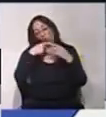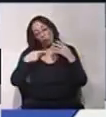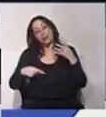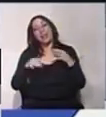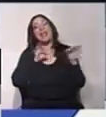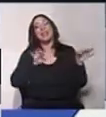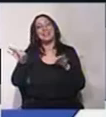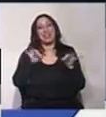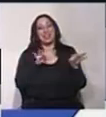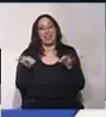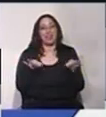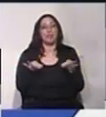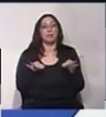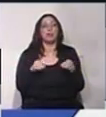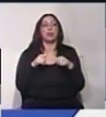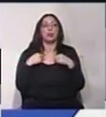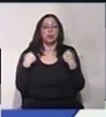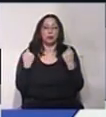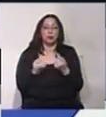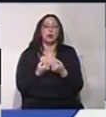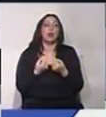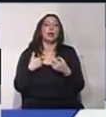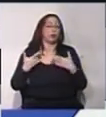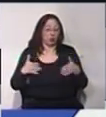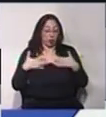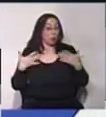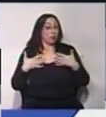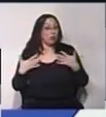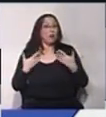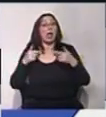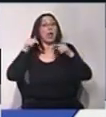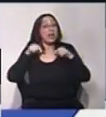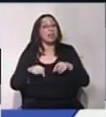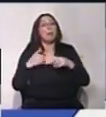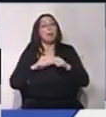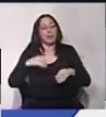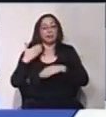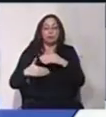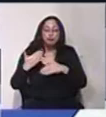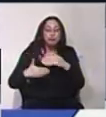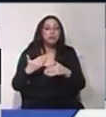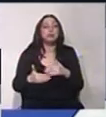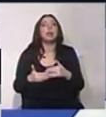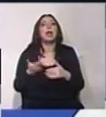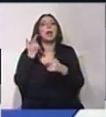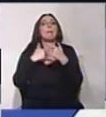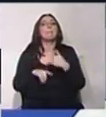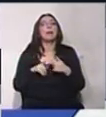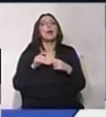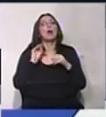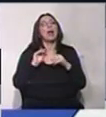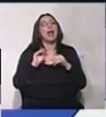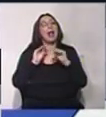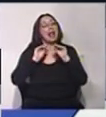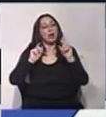estrategias. Claro, ¿no? Exacto. Entonces, nosotros estamos muy entusiasmados con que esto pueda salir adelante, pero con la con la alerta de